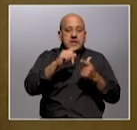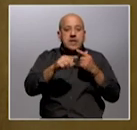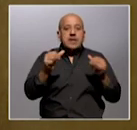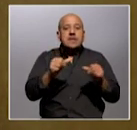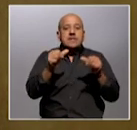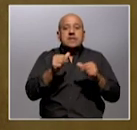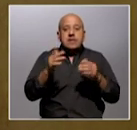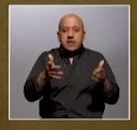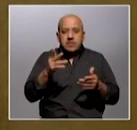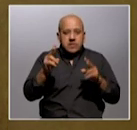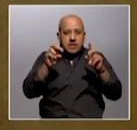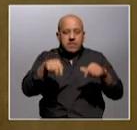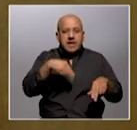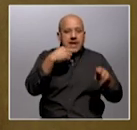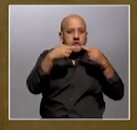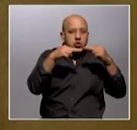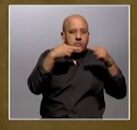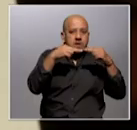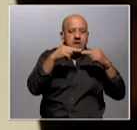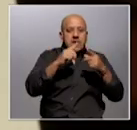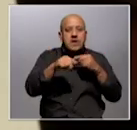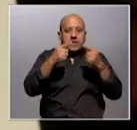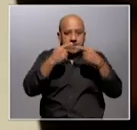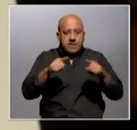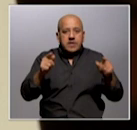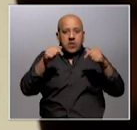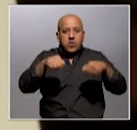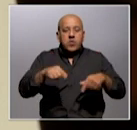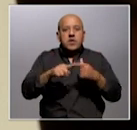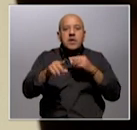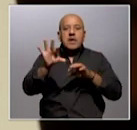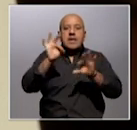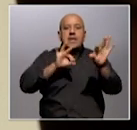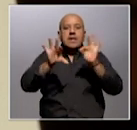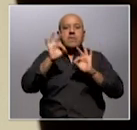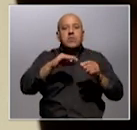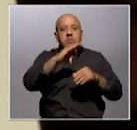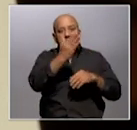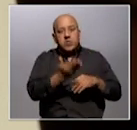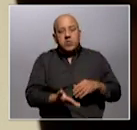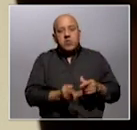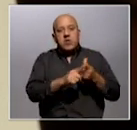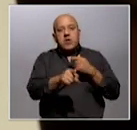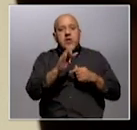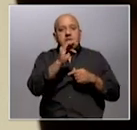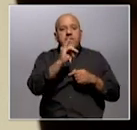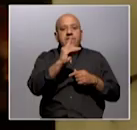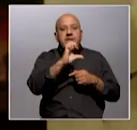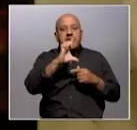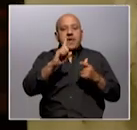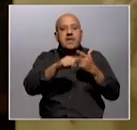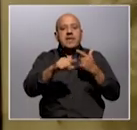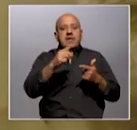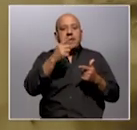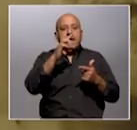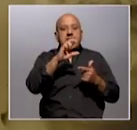produce libros de gastronomía alternativa en la columna de esta semana elegimos como protagonistas a fidel sclavo y a sebastián